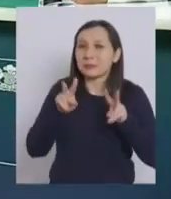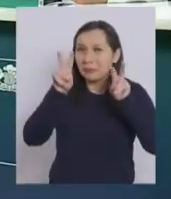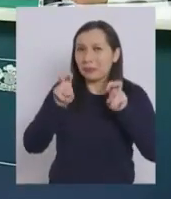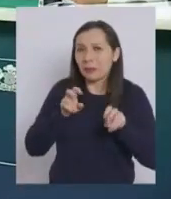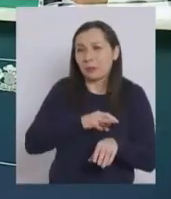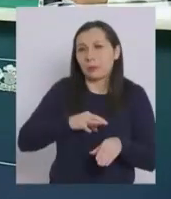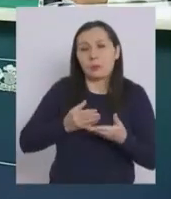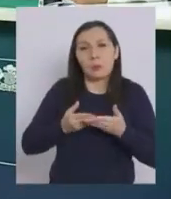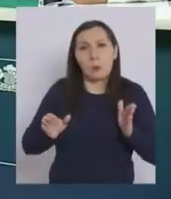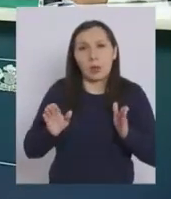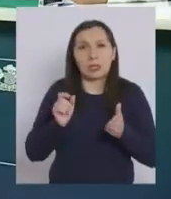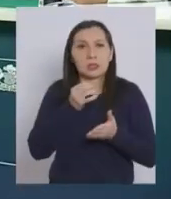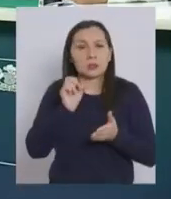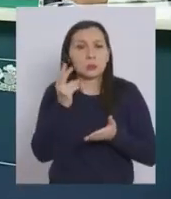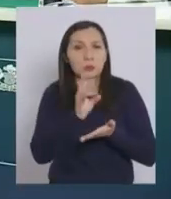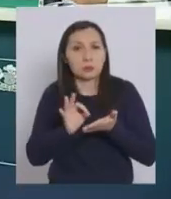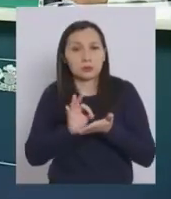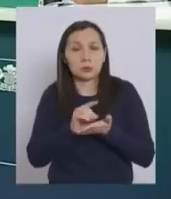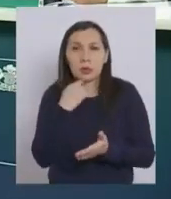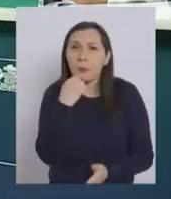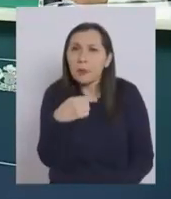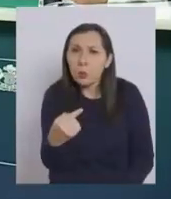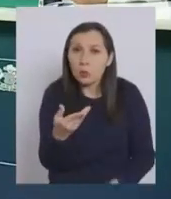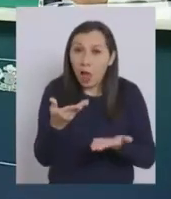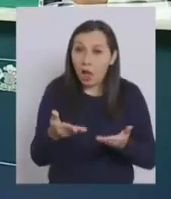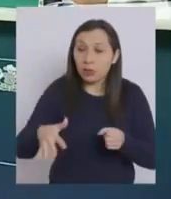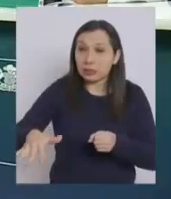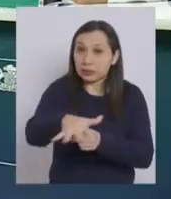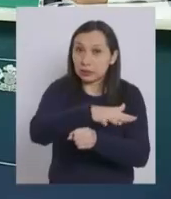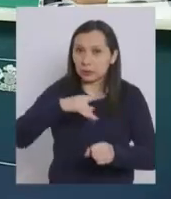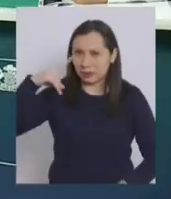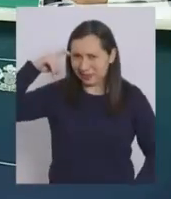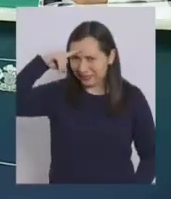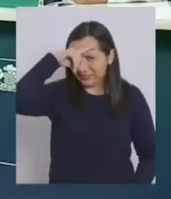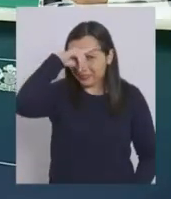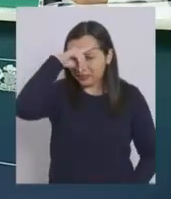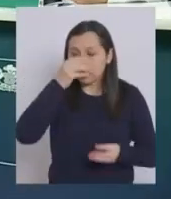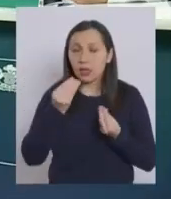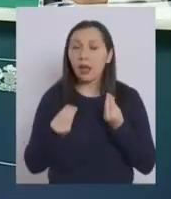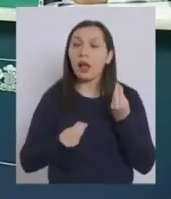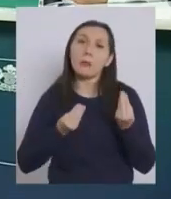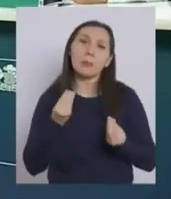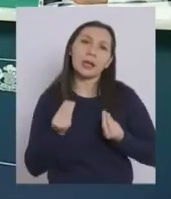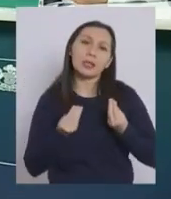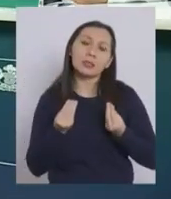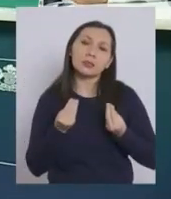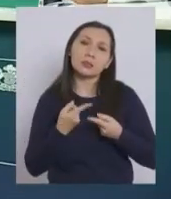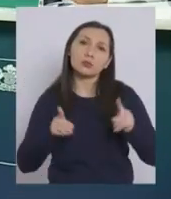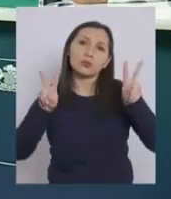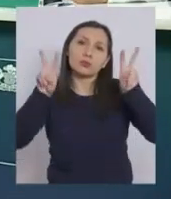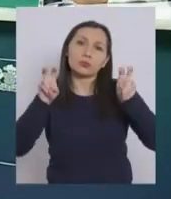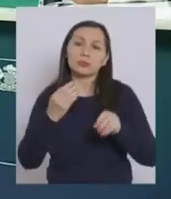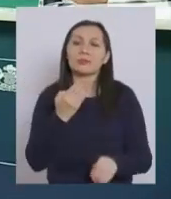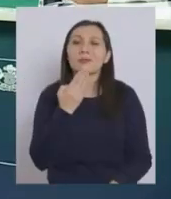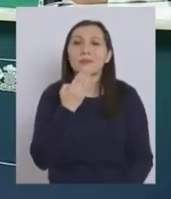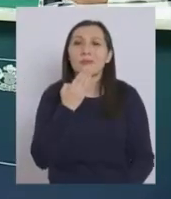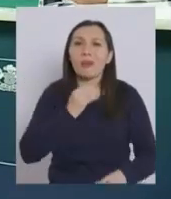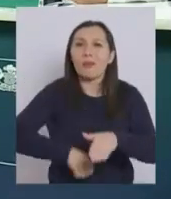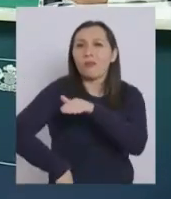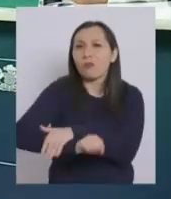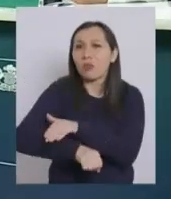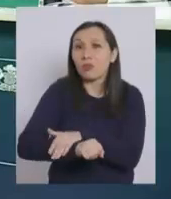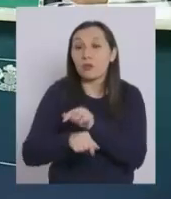ministro o cualquiera de los subsecretarios, si estamos en una situación compleja, ¿qué pasa en otra área también con respecto al